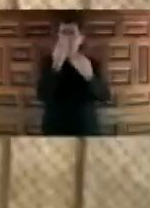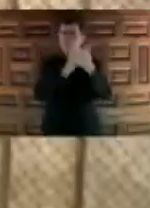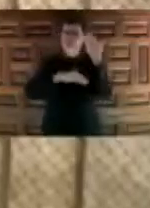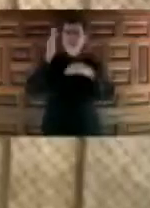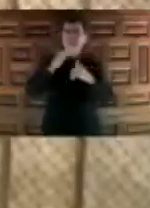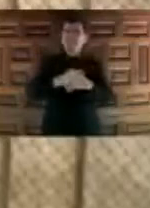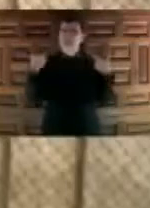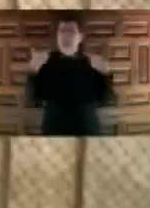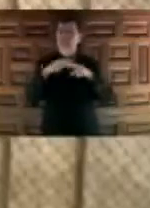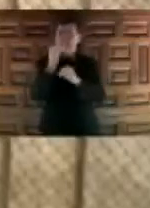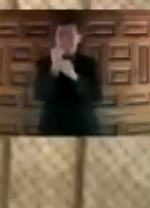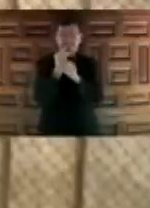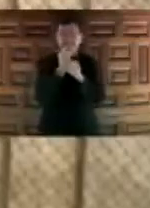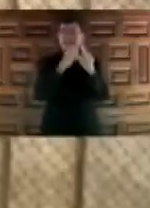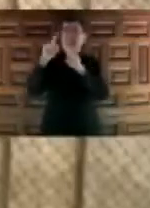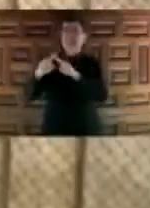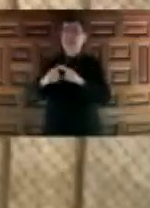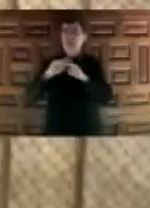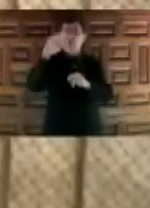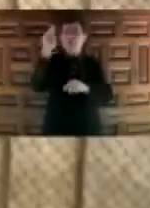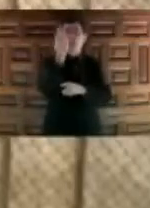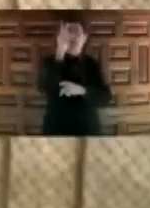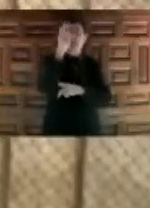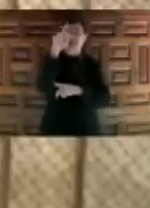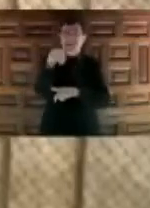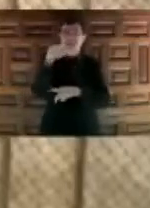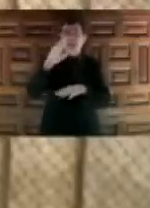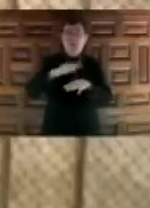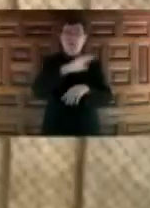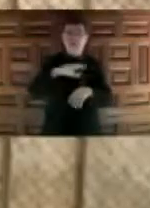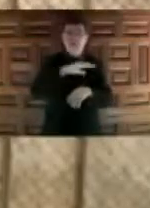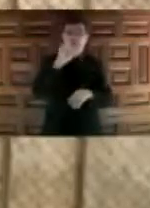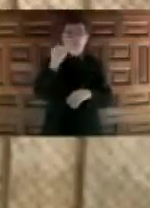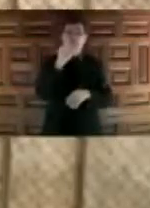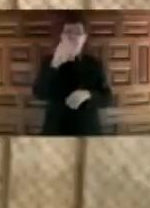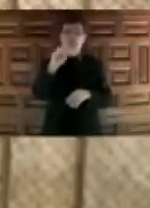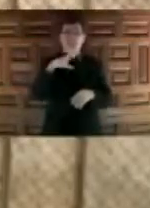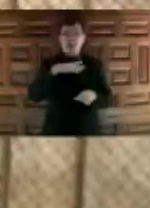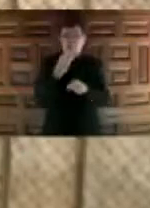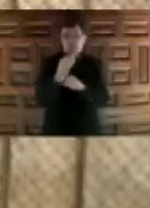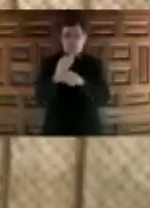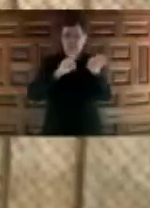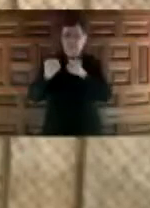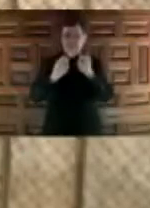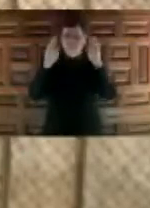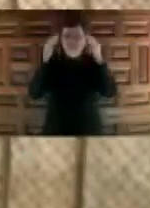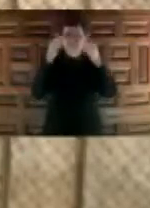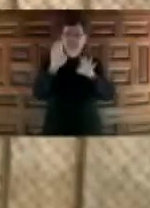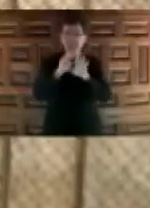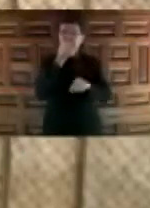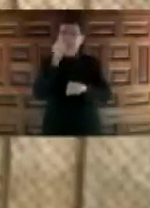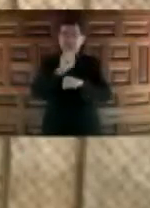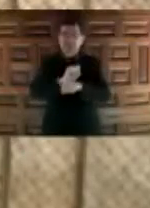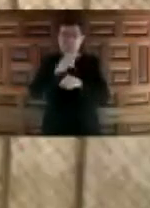Es profesora investigadora en la Universidad Pedagógica Nacional Unidad Ajusco, donde actualmente se desempeña como